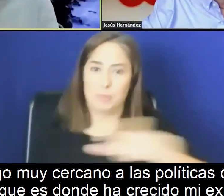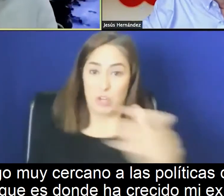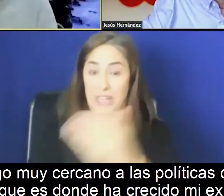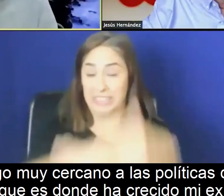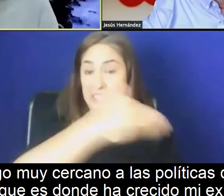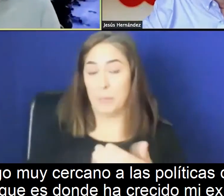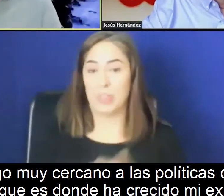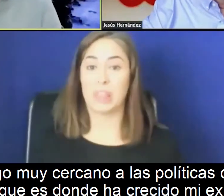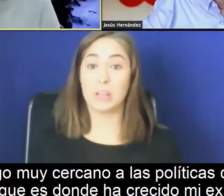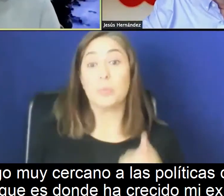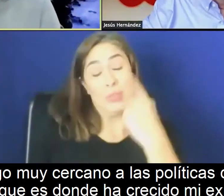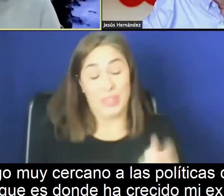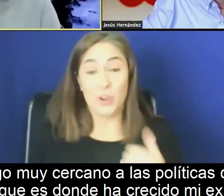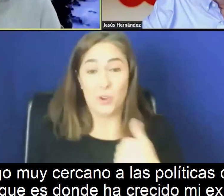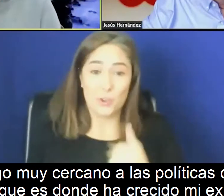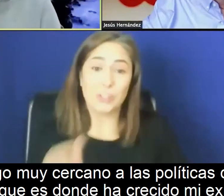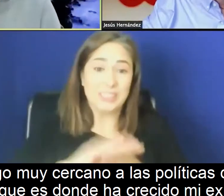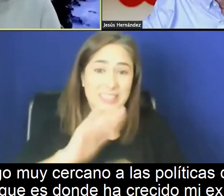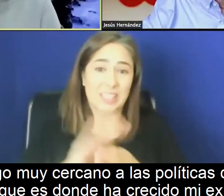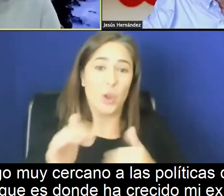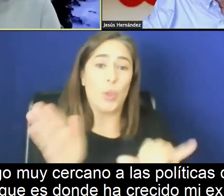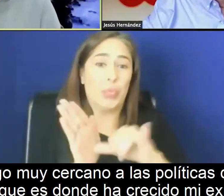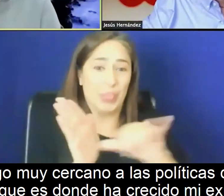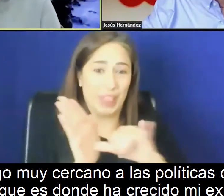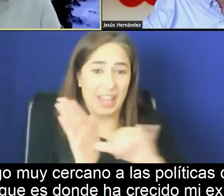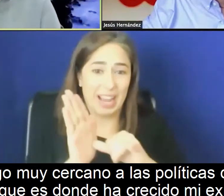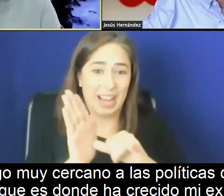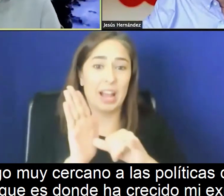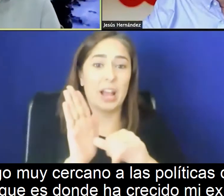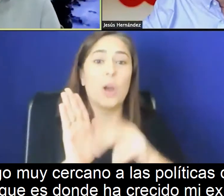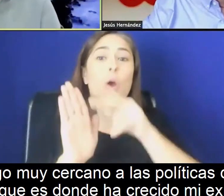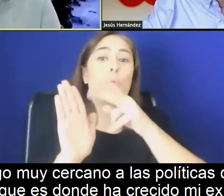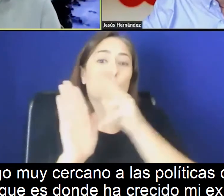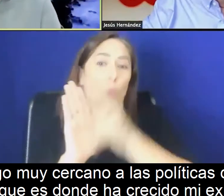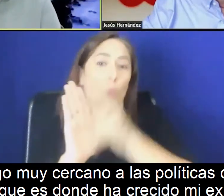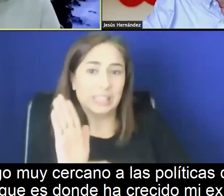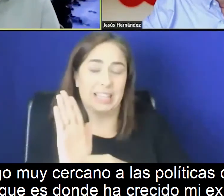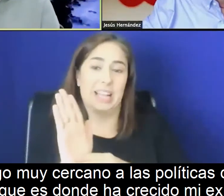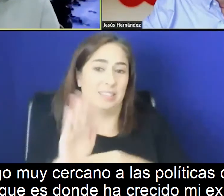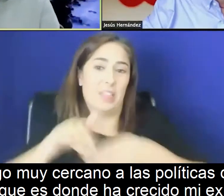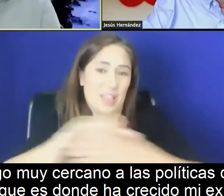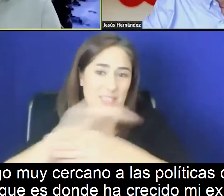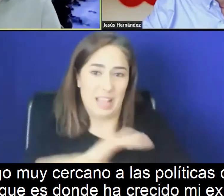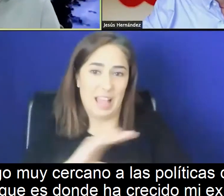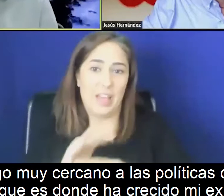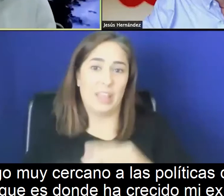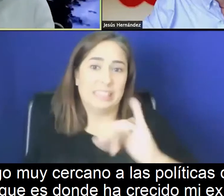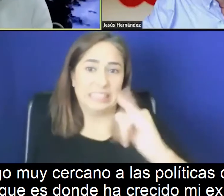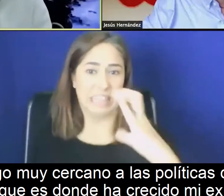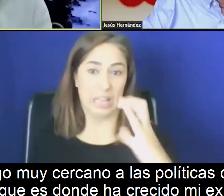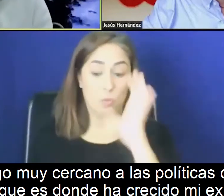sigo muy, muy cercano a las políticas de accesibilidad a las TIC porque al fin y al cabo es donde ha crecido